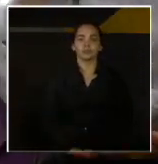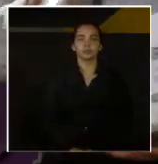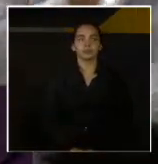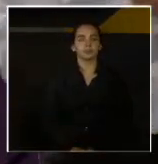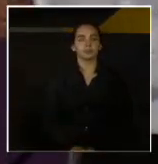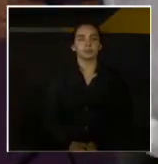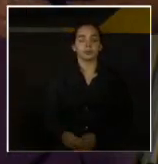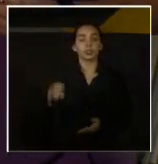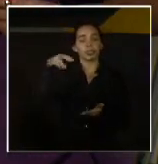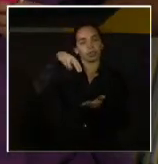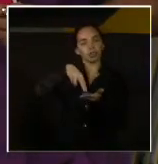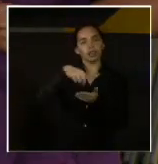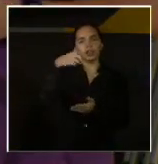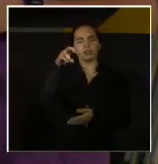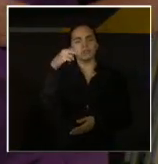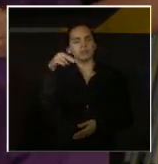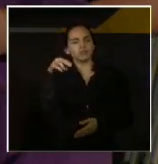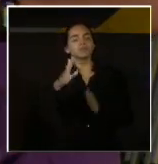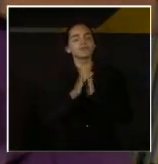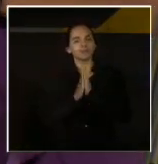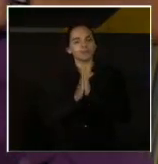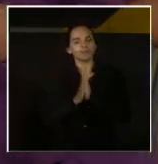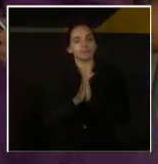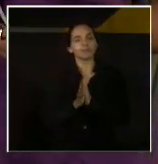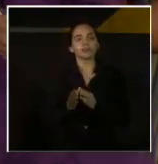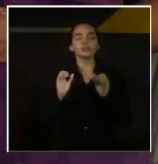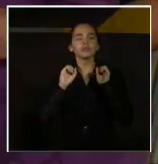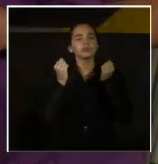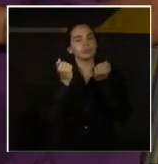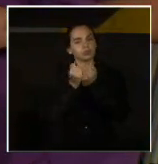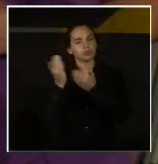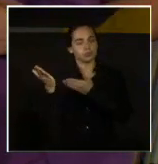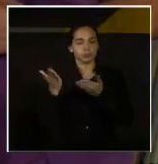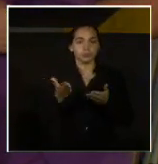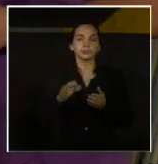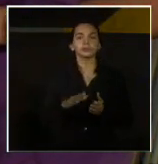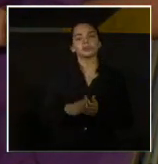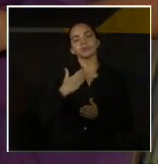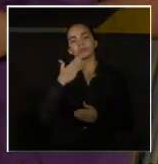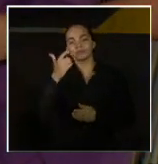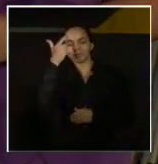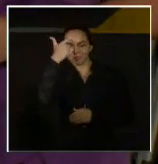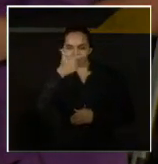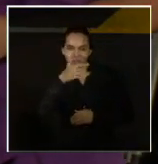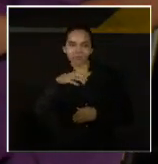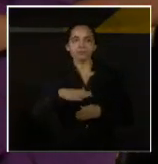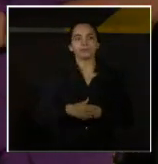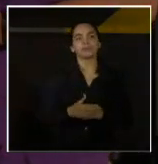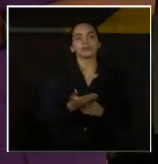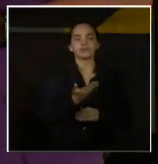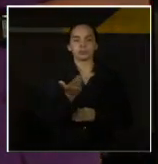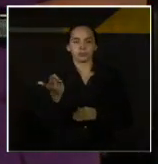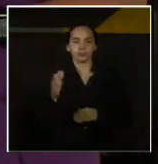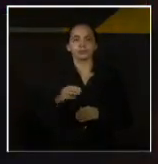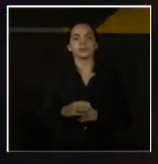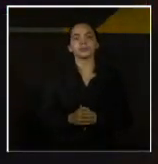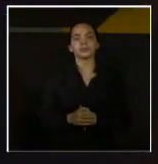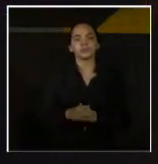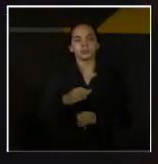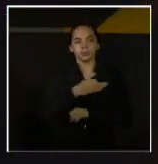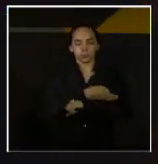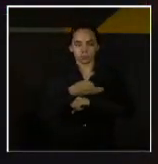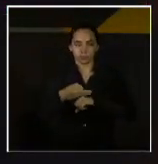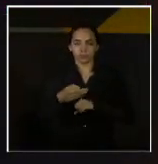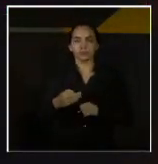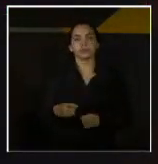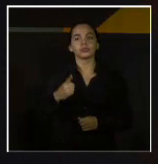¿Nos podría decir su nombre, por favor, y de dónde nos acompaña? Buenas noches, Patricia McCarthy Caballero, del Frente Cívico Familiar.